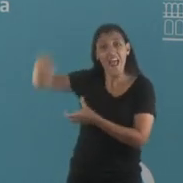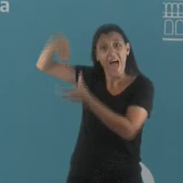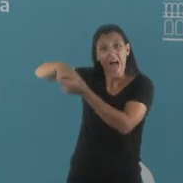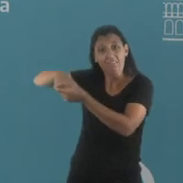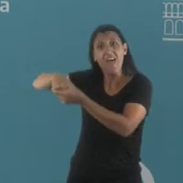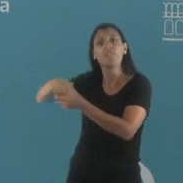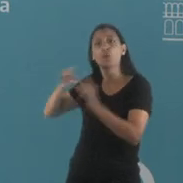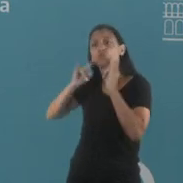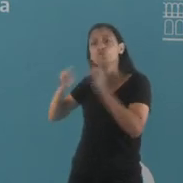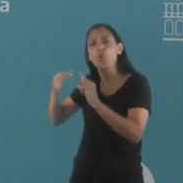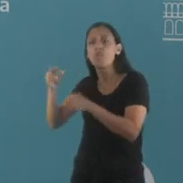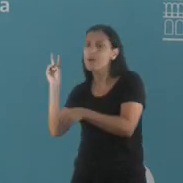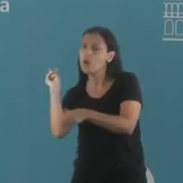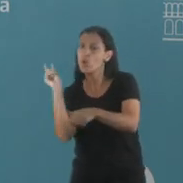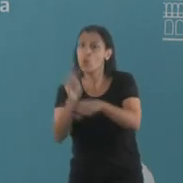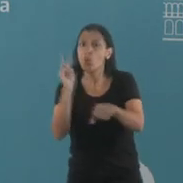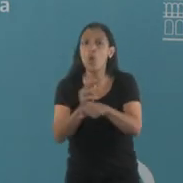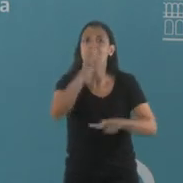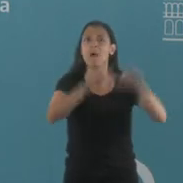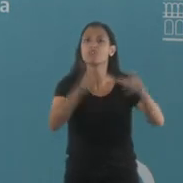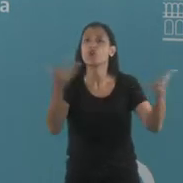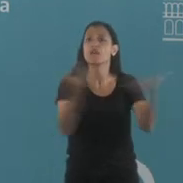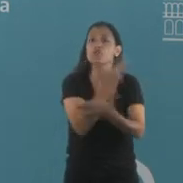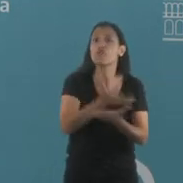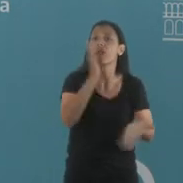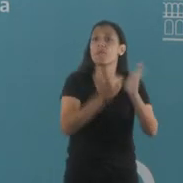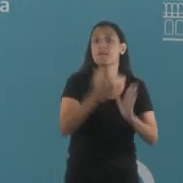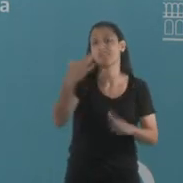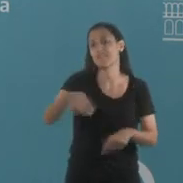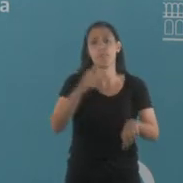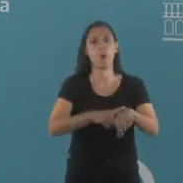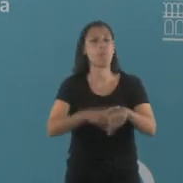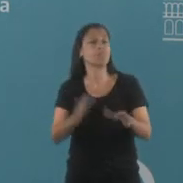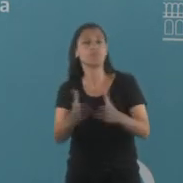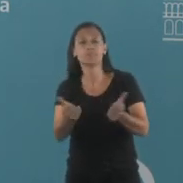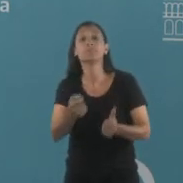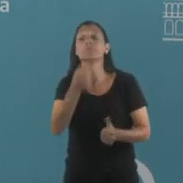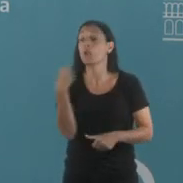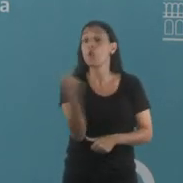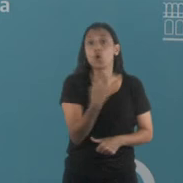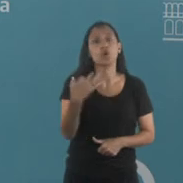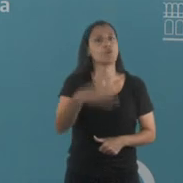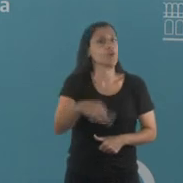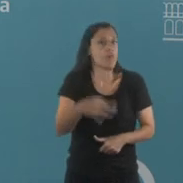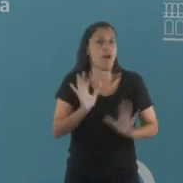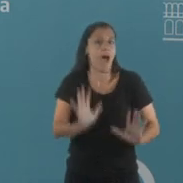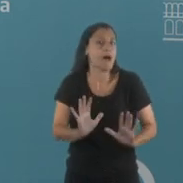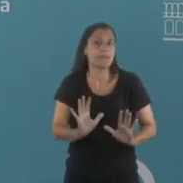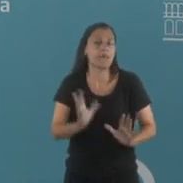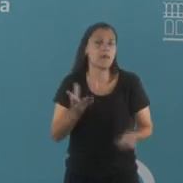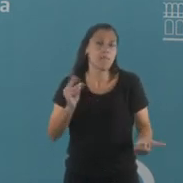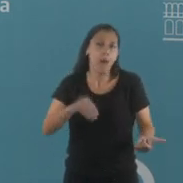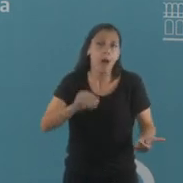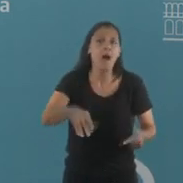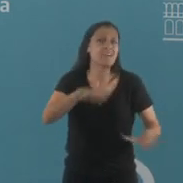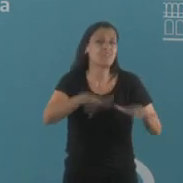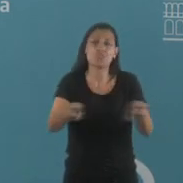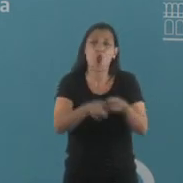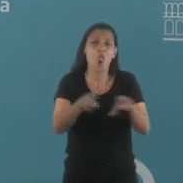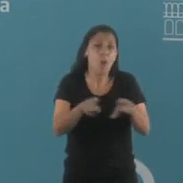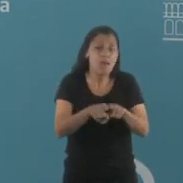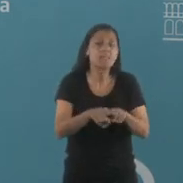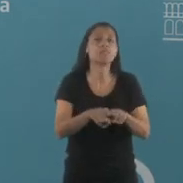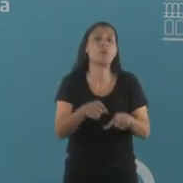que tiene que proteger a la víctima, lo haga y lo haga inmediatamente, vamos a tener que seguir lamentando estos hechos atroces y aberrantes que, por